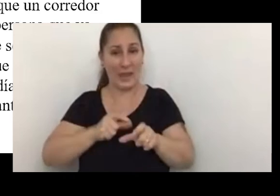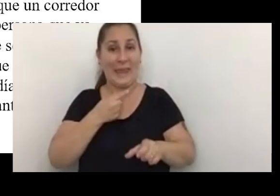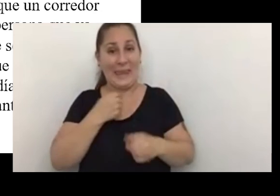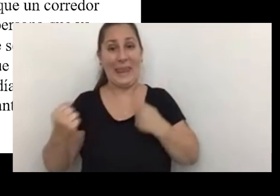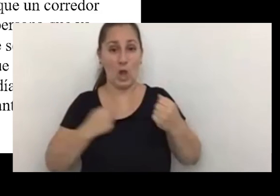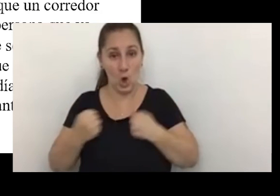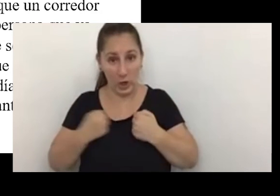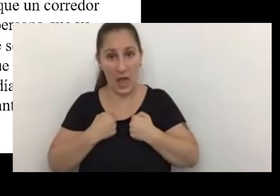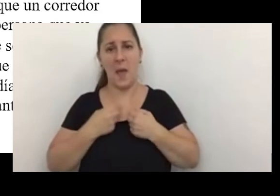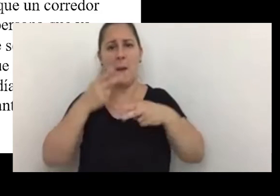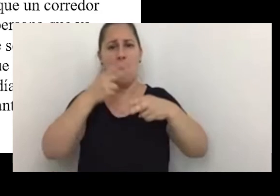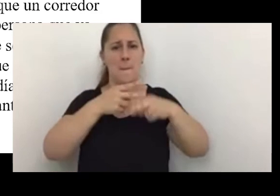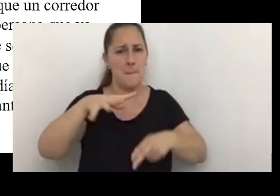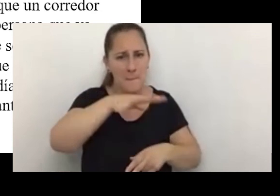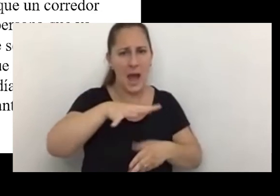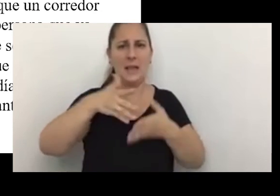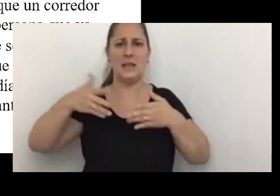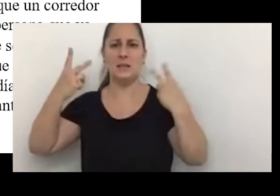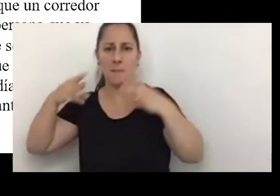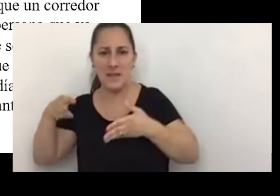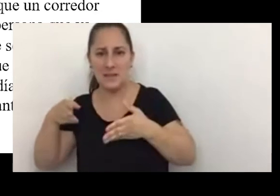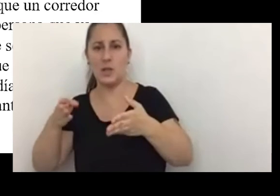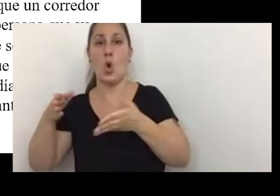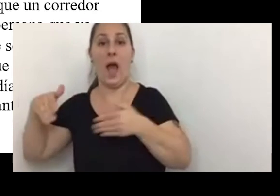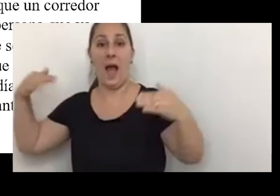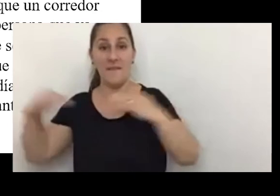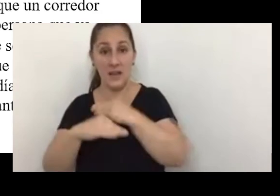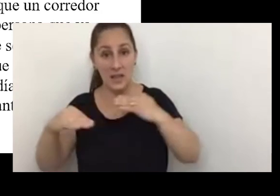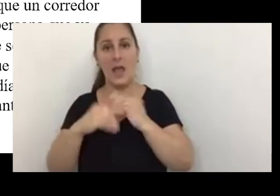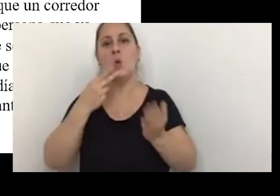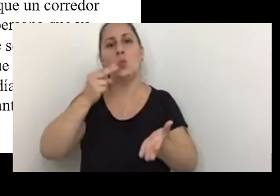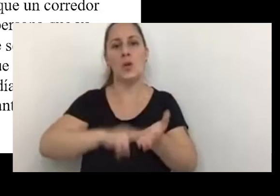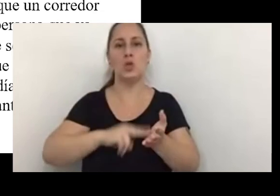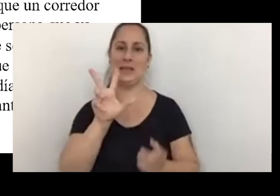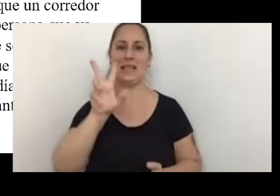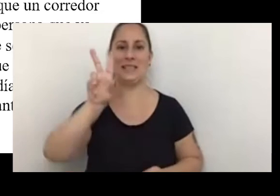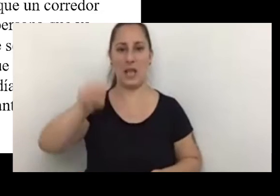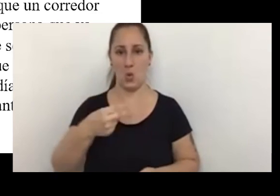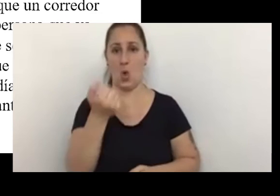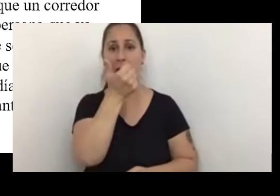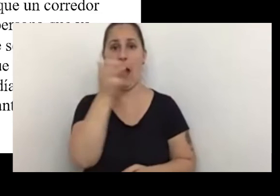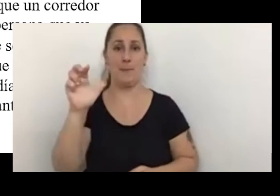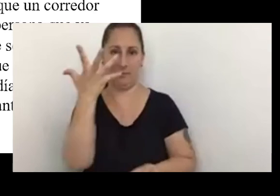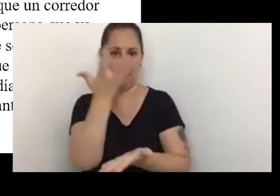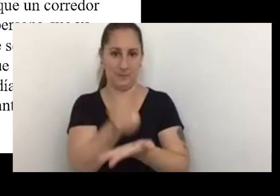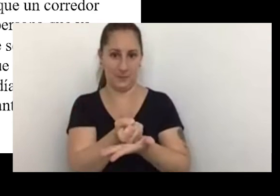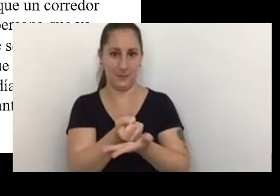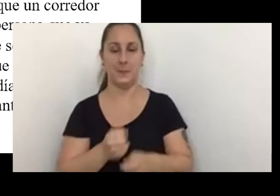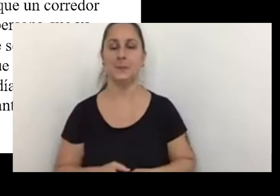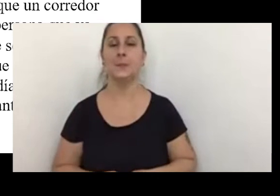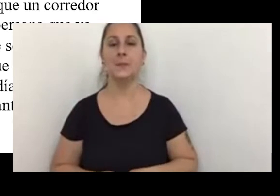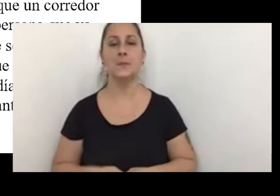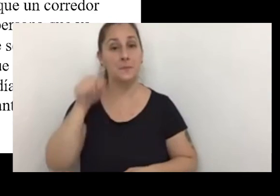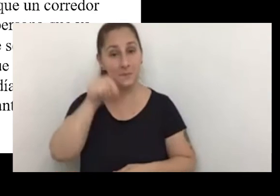parques, paseos y avenidas tiene que pagar un impuesto de 3 euros a través de una aplicación móvil. Esta medida